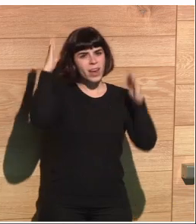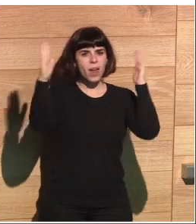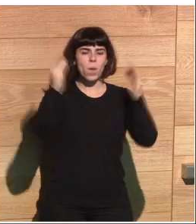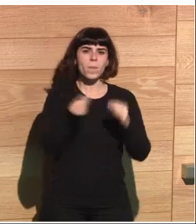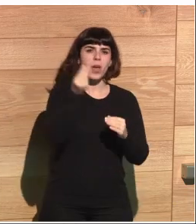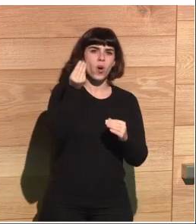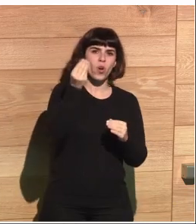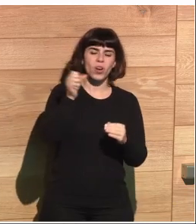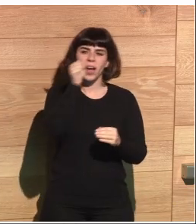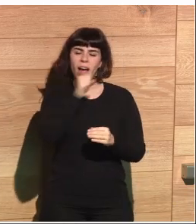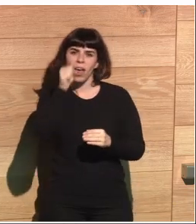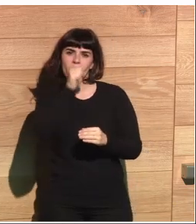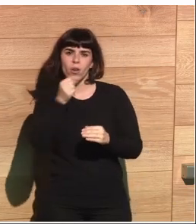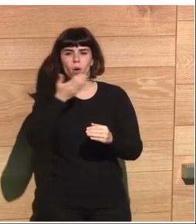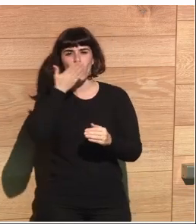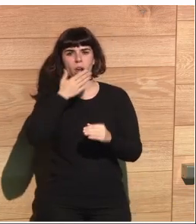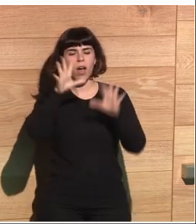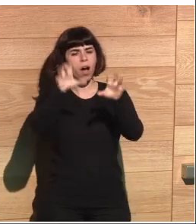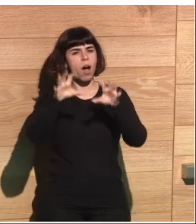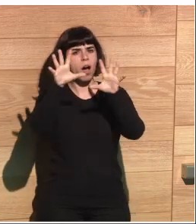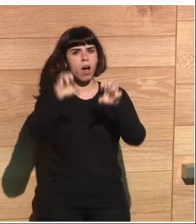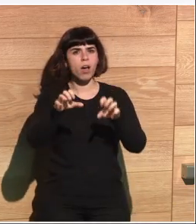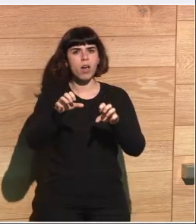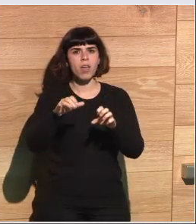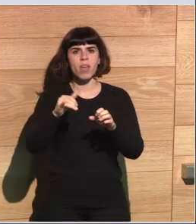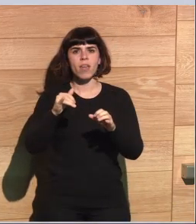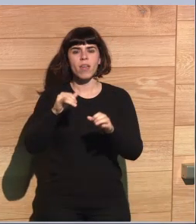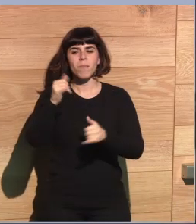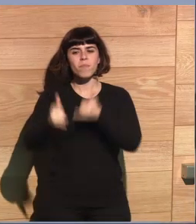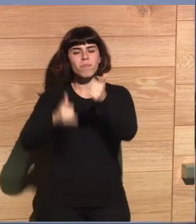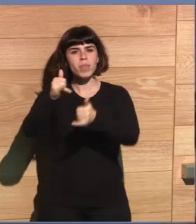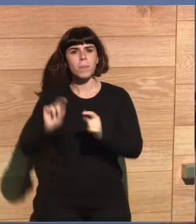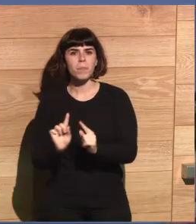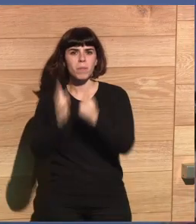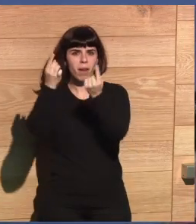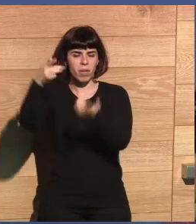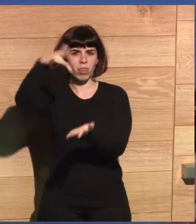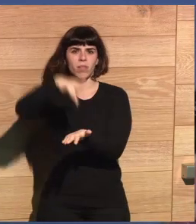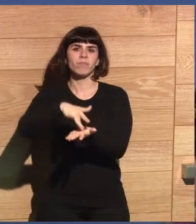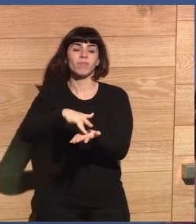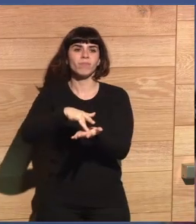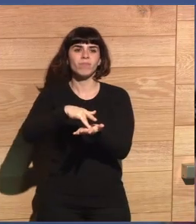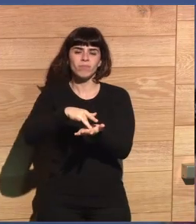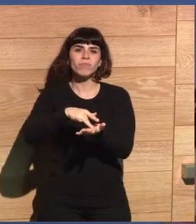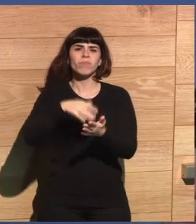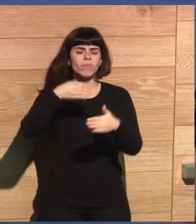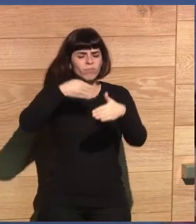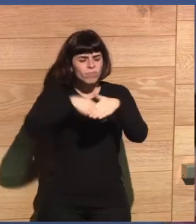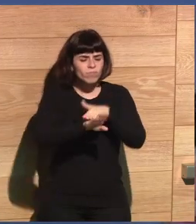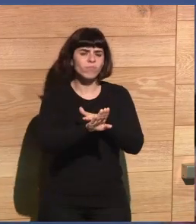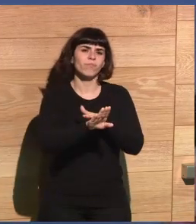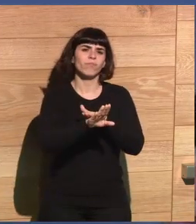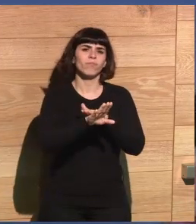canciones que aprendimos en el cole y del día en que montamos en bici por primera vez. Y así fue como